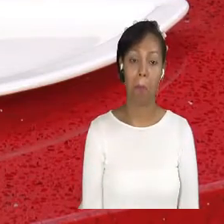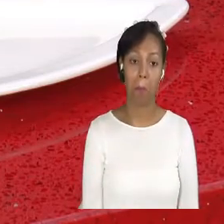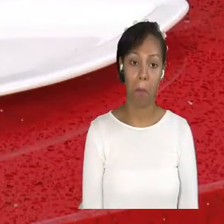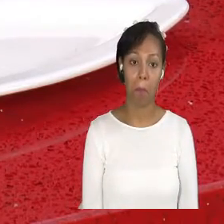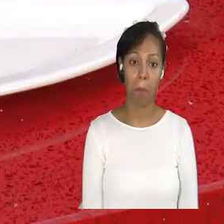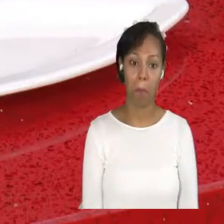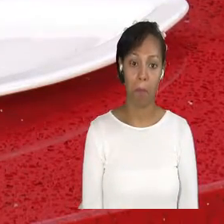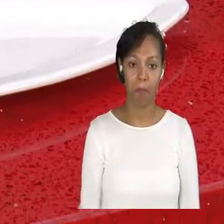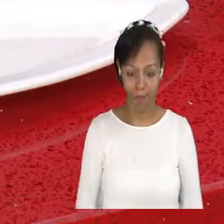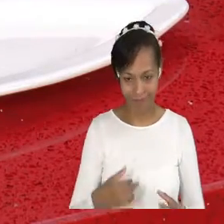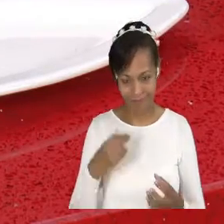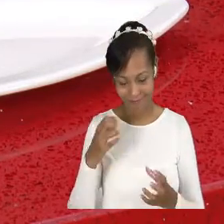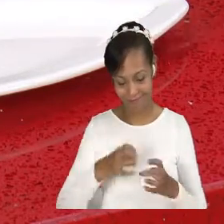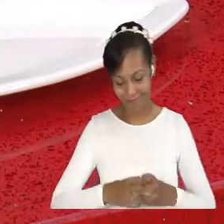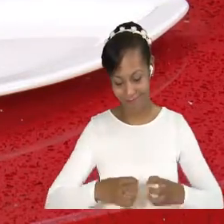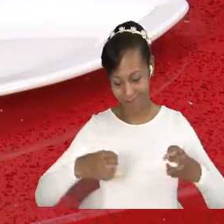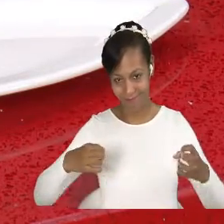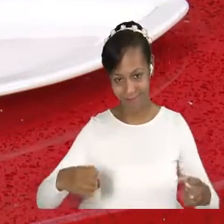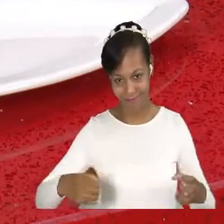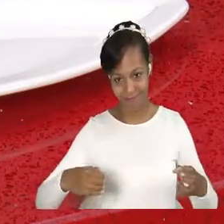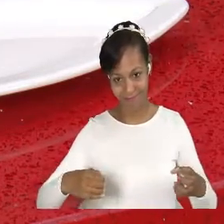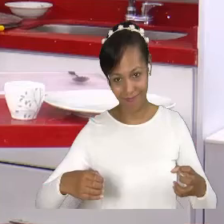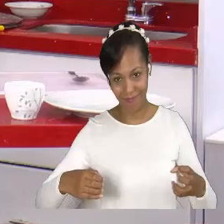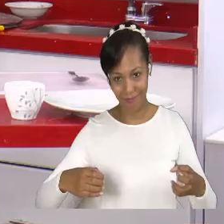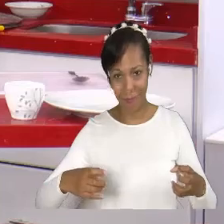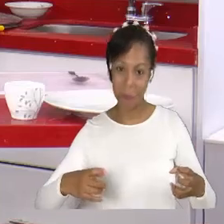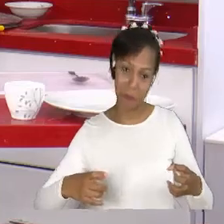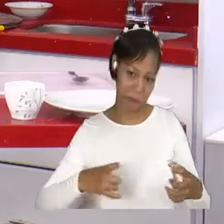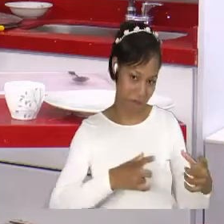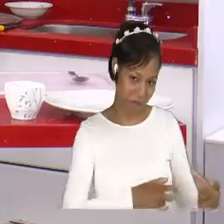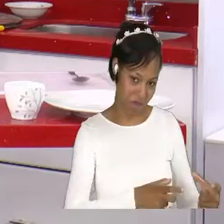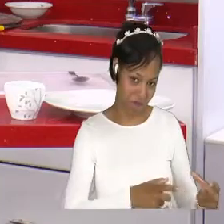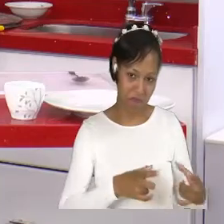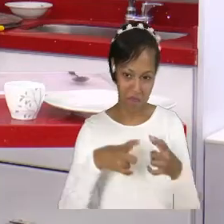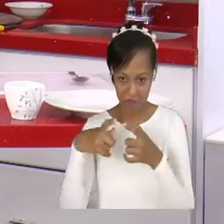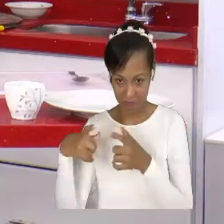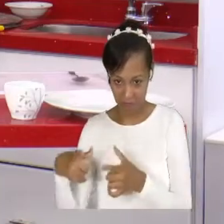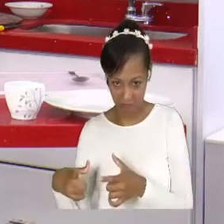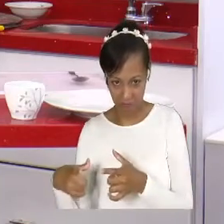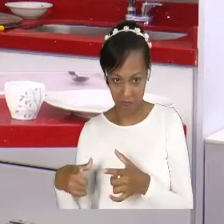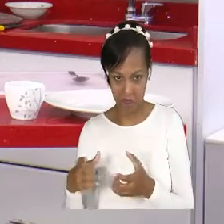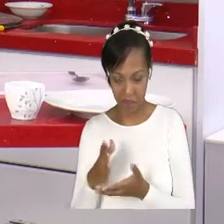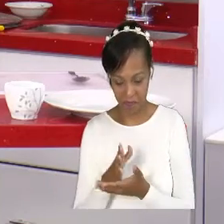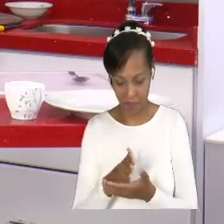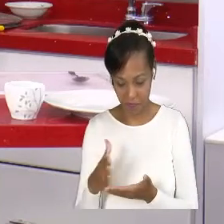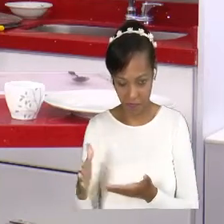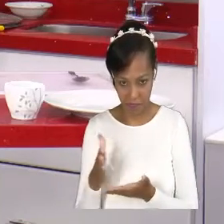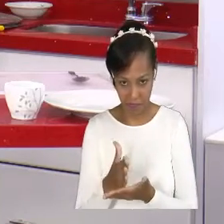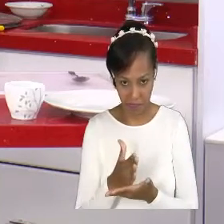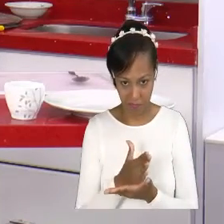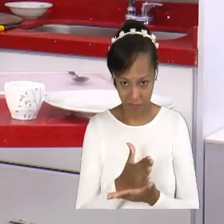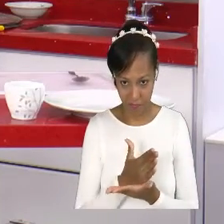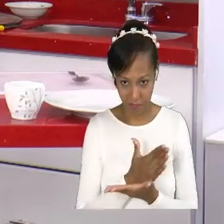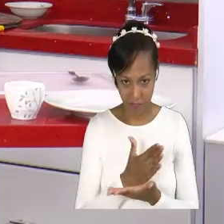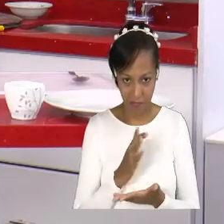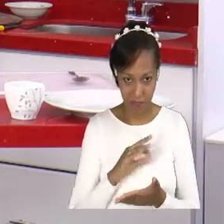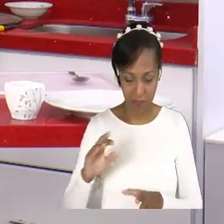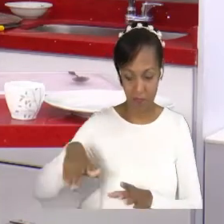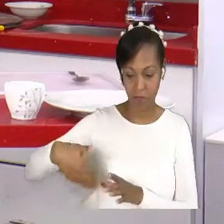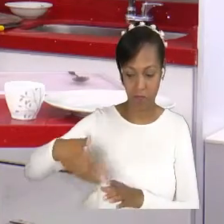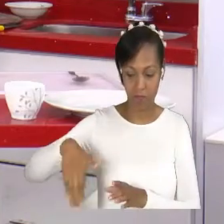para hacer la presentación y acá la otra presentación. Listo. Perfecto. Siempre vamos a montar